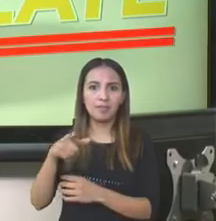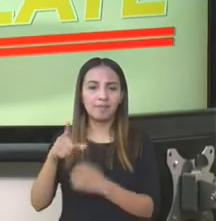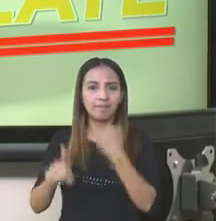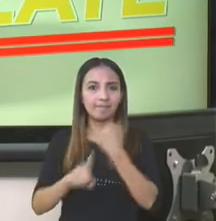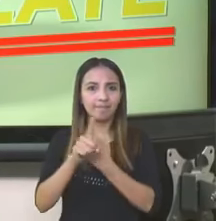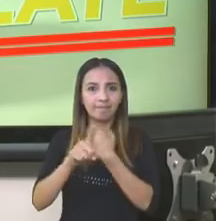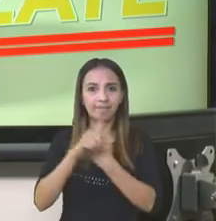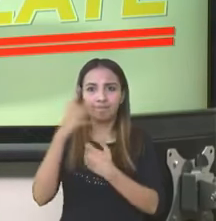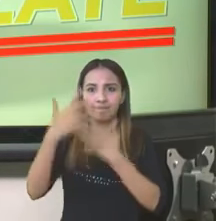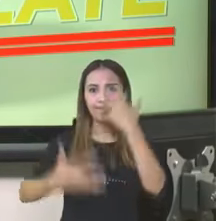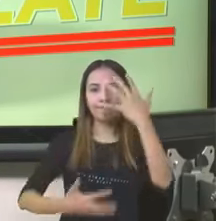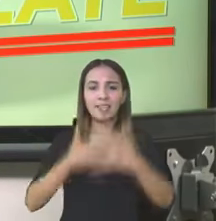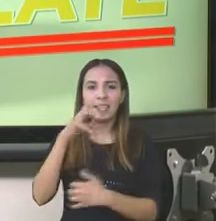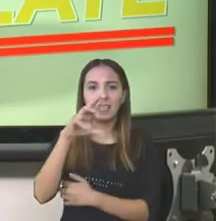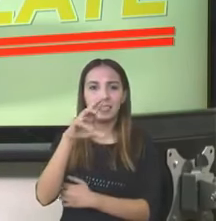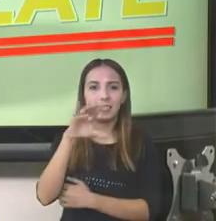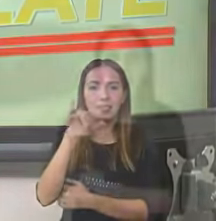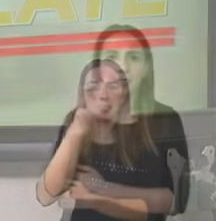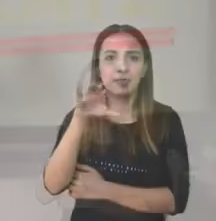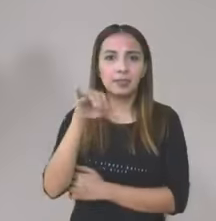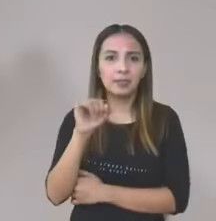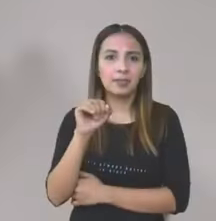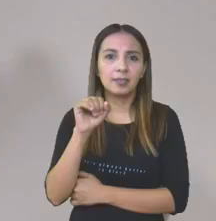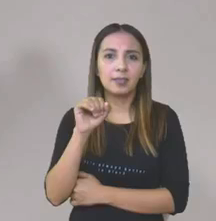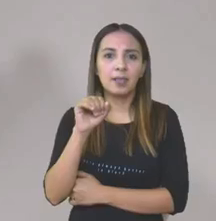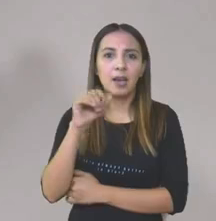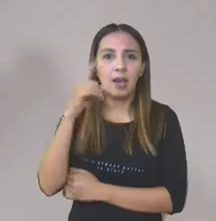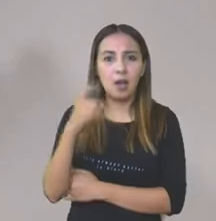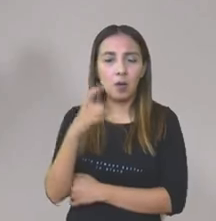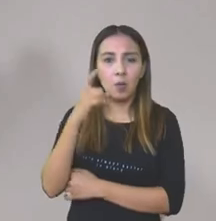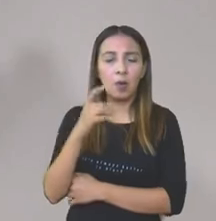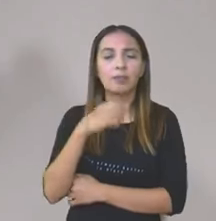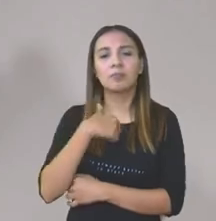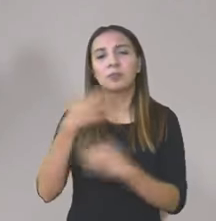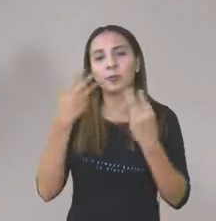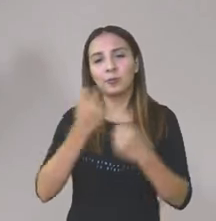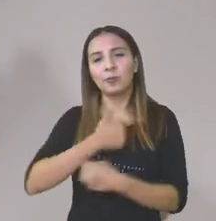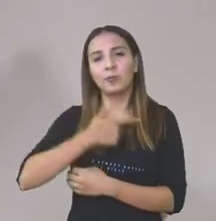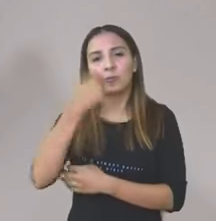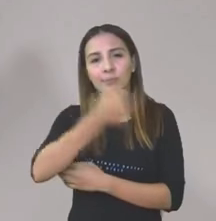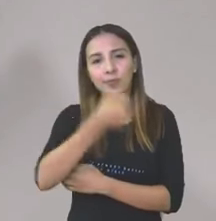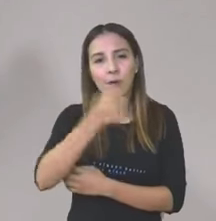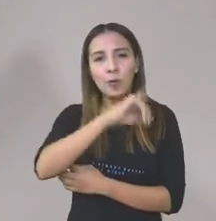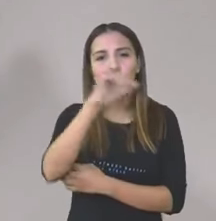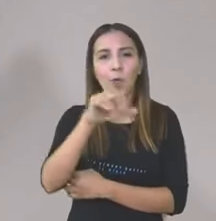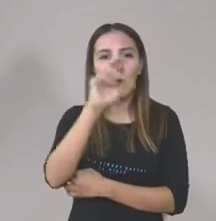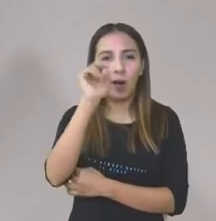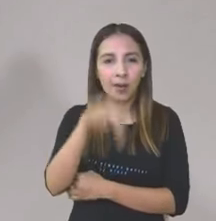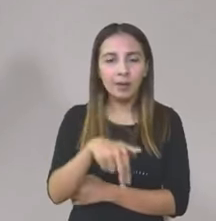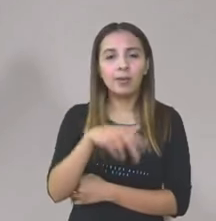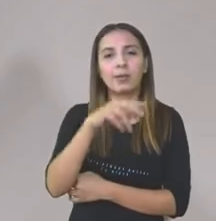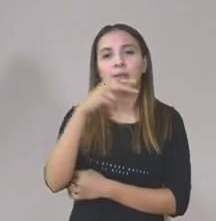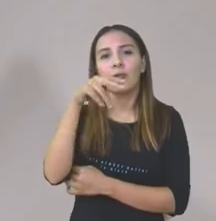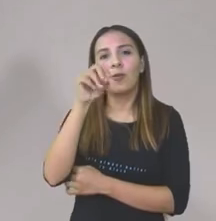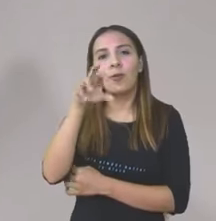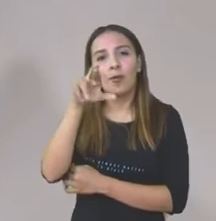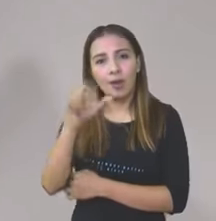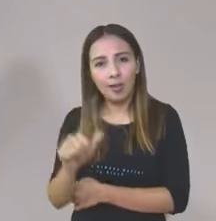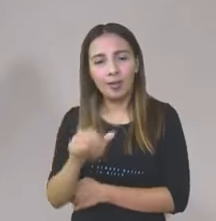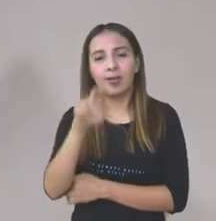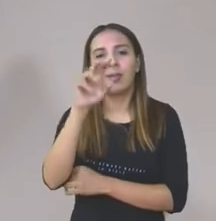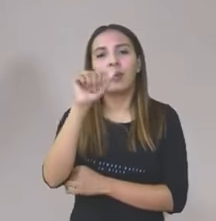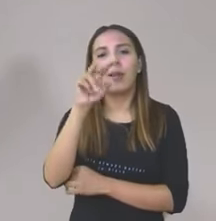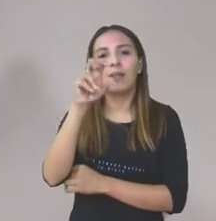agua. Saludo con mucho gusto a Juan Lanzagorta, a Nora Pérez, a Belardo